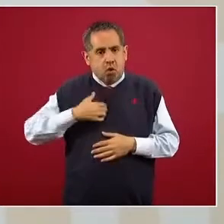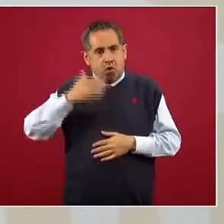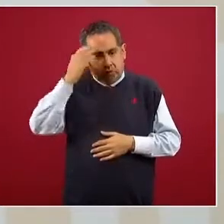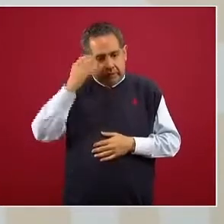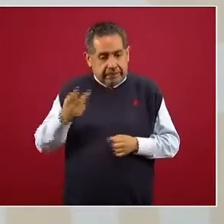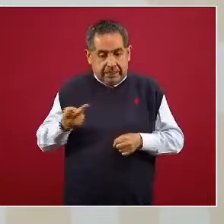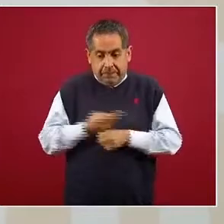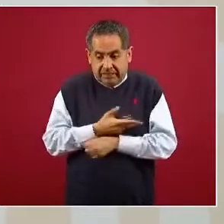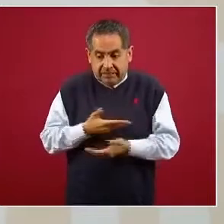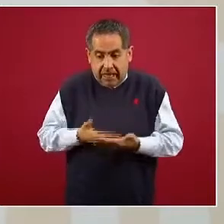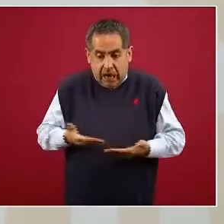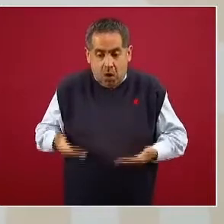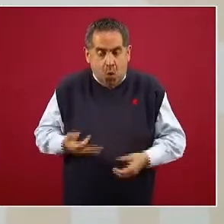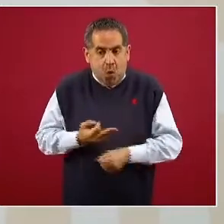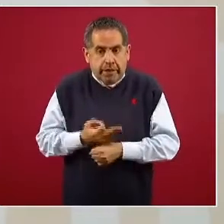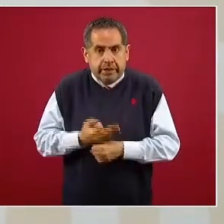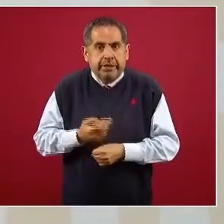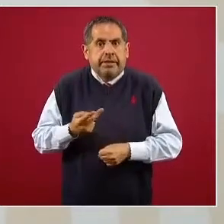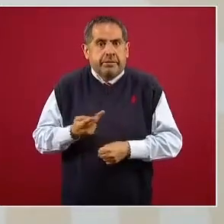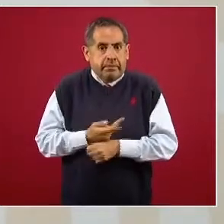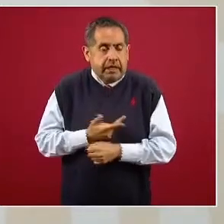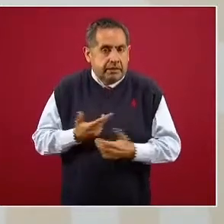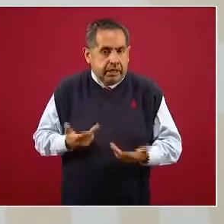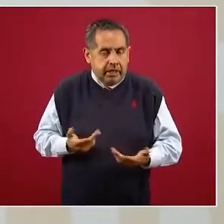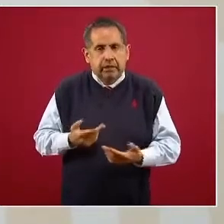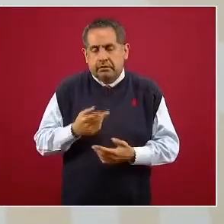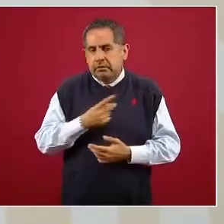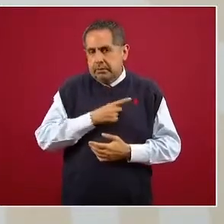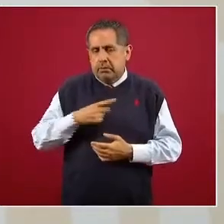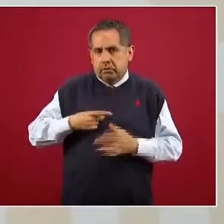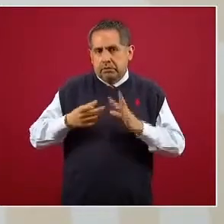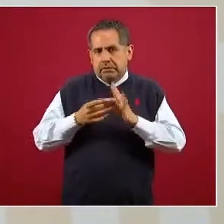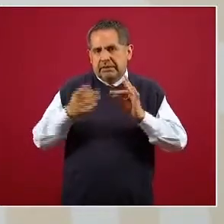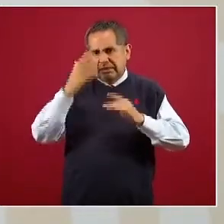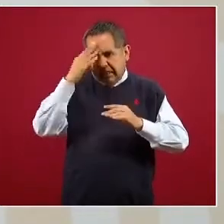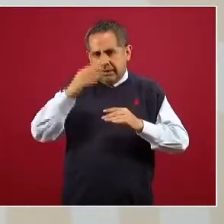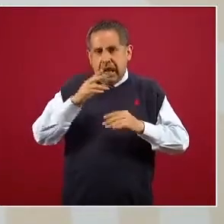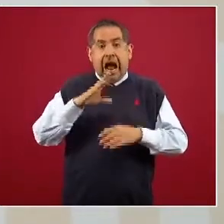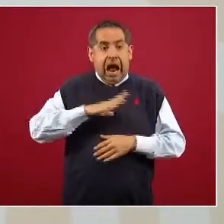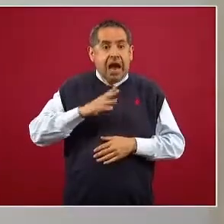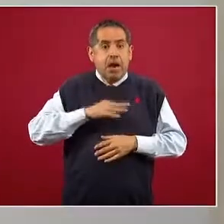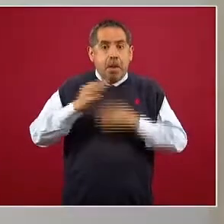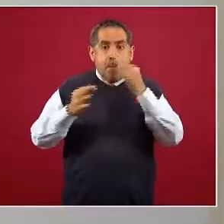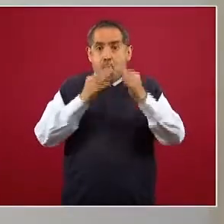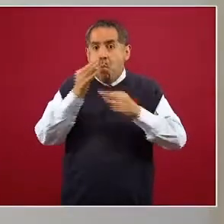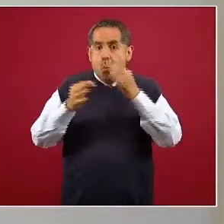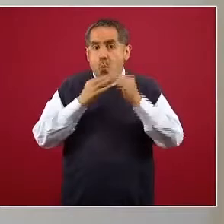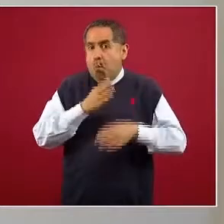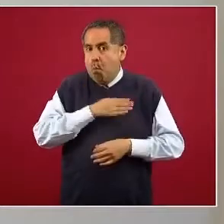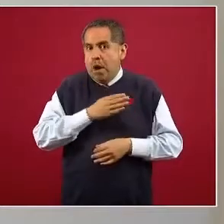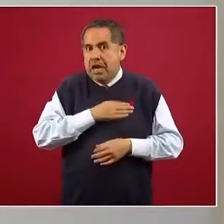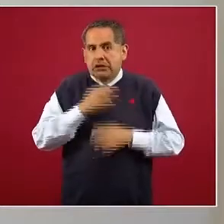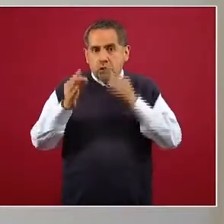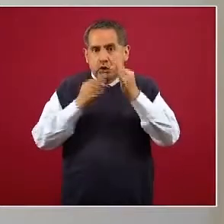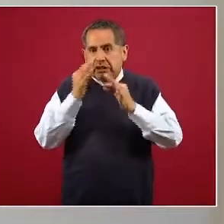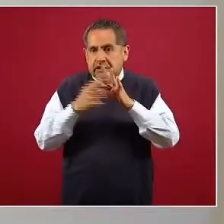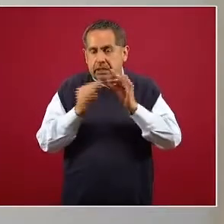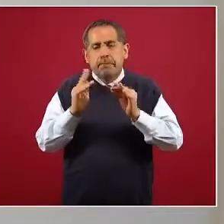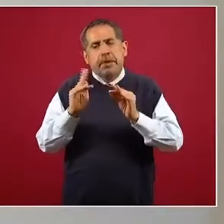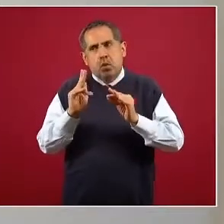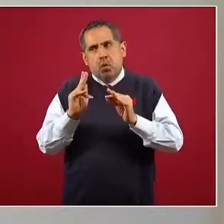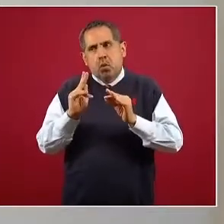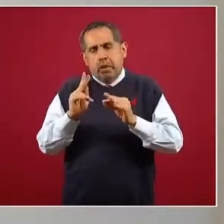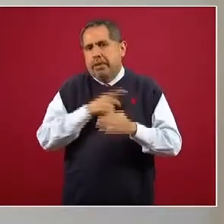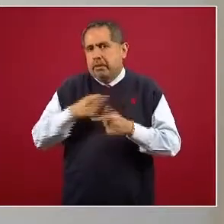pero además tenemos que seguir trabajando en él. Tenemos algunas noticias positivas, pero tenemos que seguir trabajando en él.